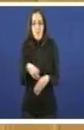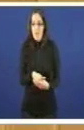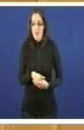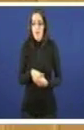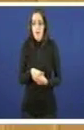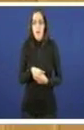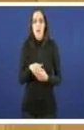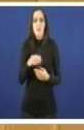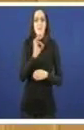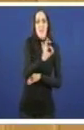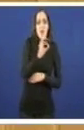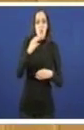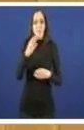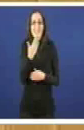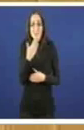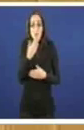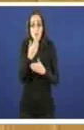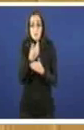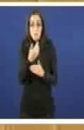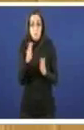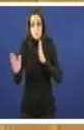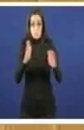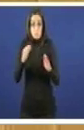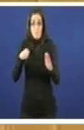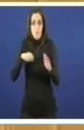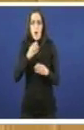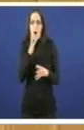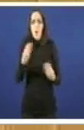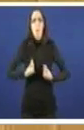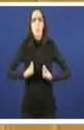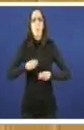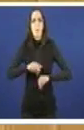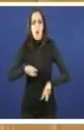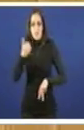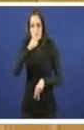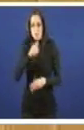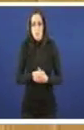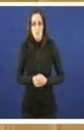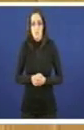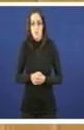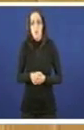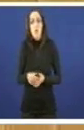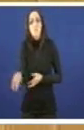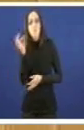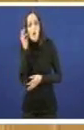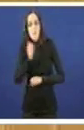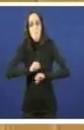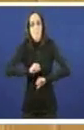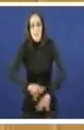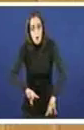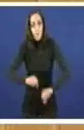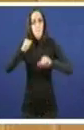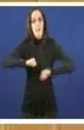viven peor e están peor atendidos desde que vostedes gobernan as mulleres peor os maiores